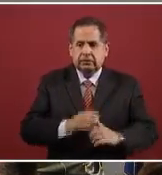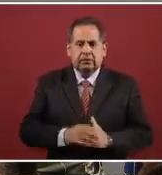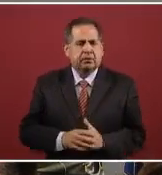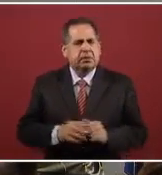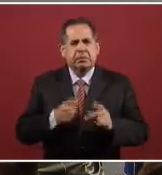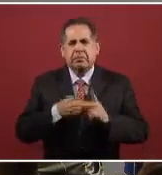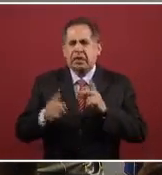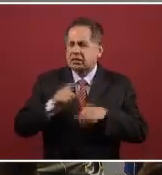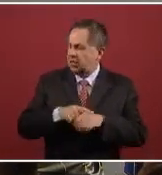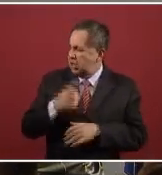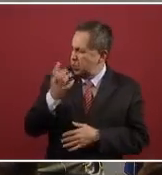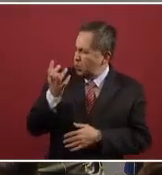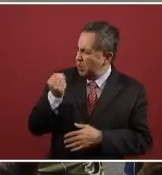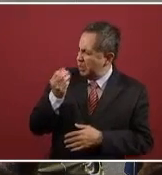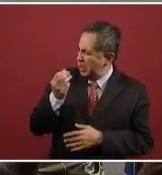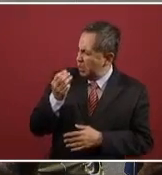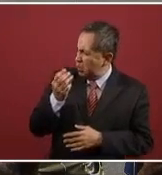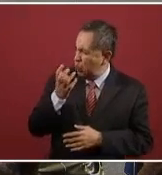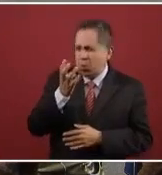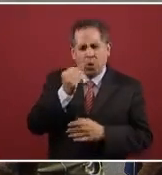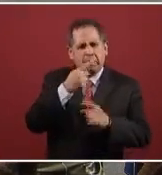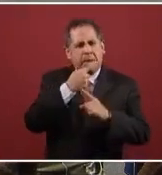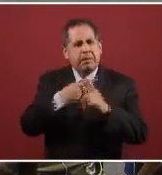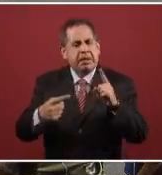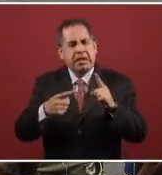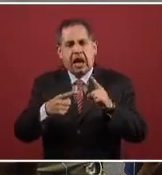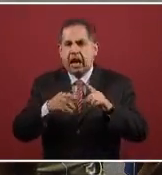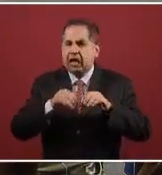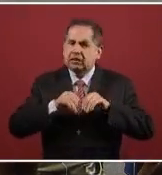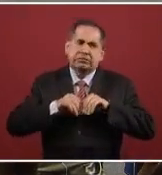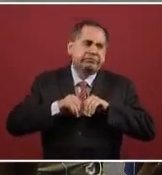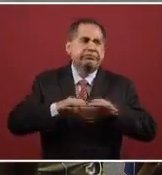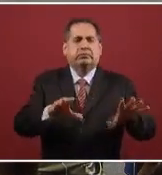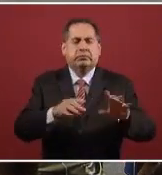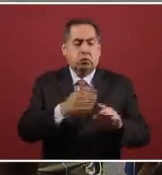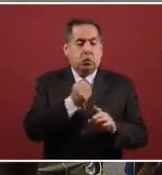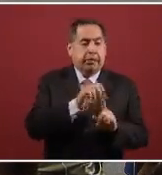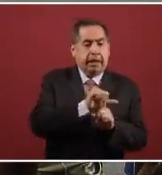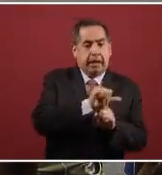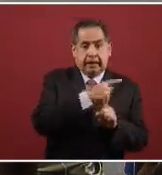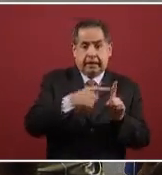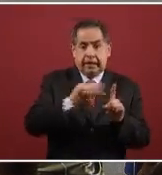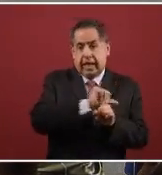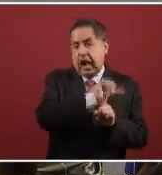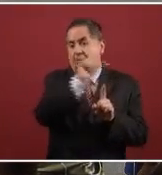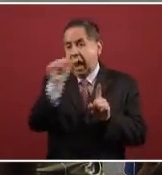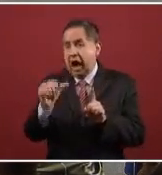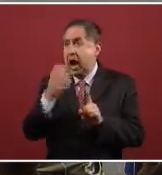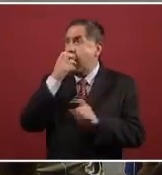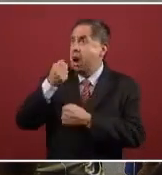partir de las 9:30 la cadena nacional y hasta la hora del grito.